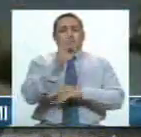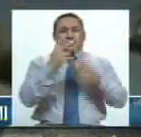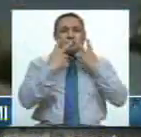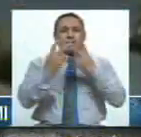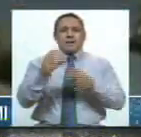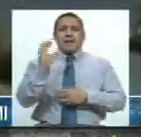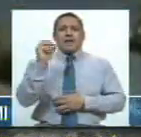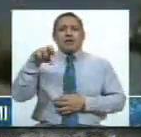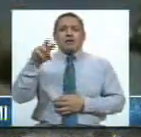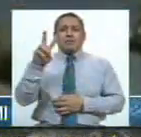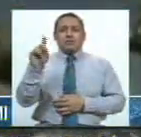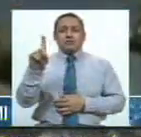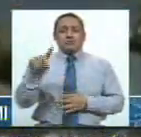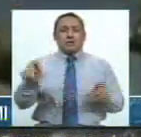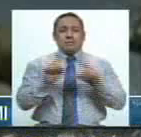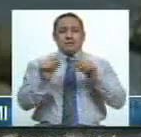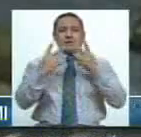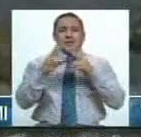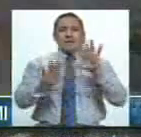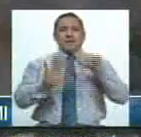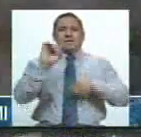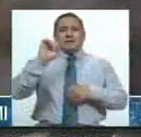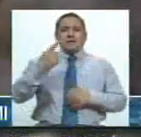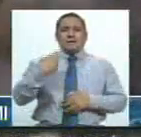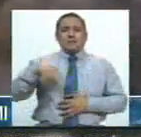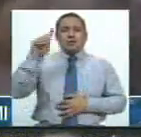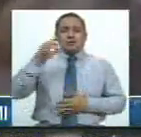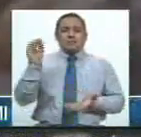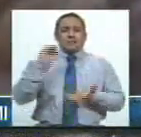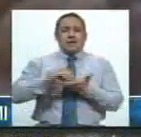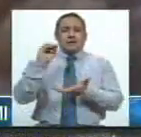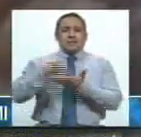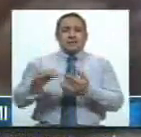a la COP21, lográndose 15.000 millones más para